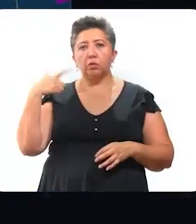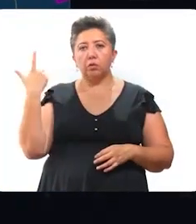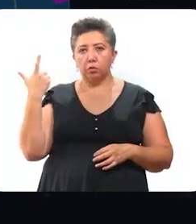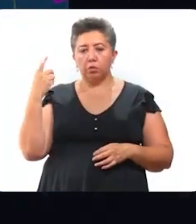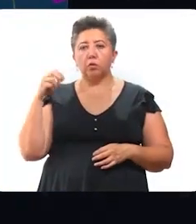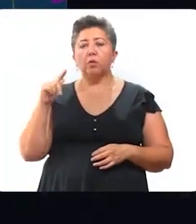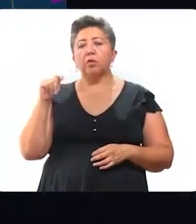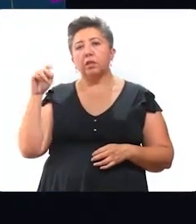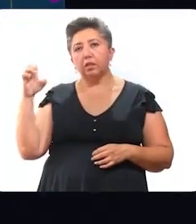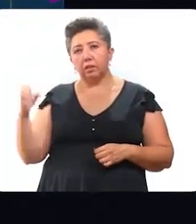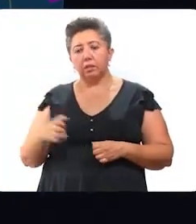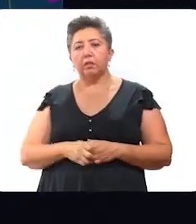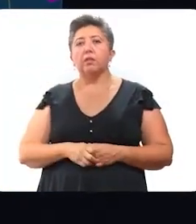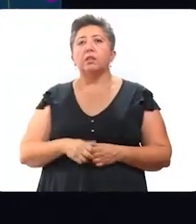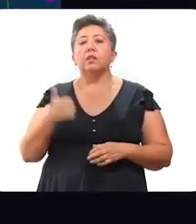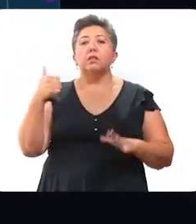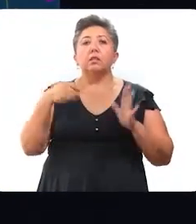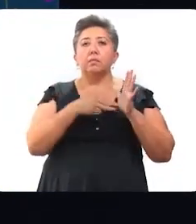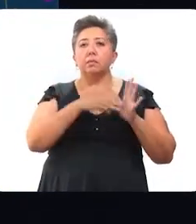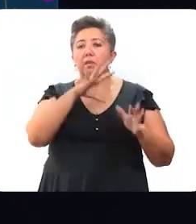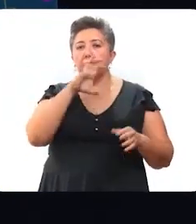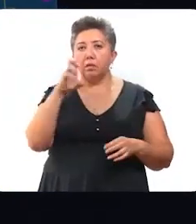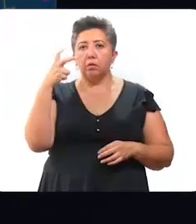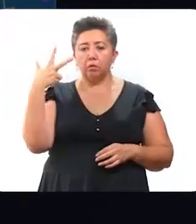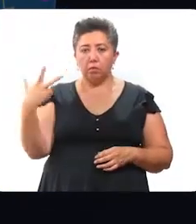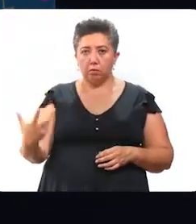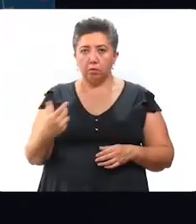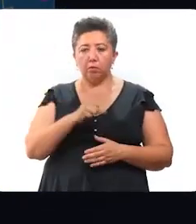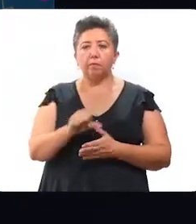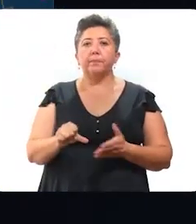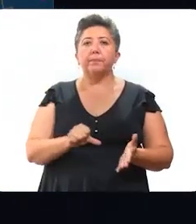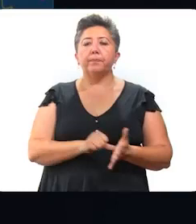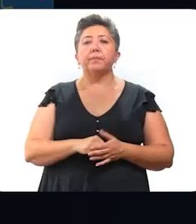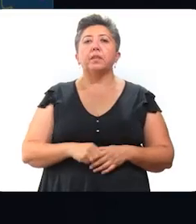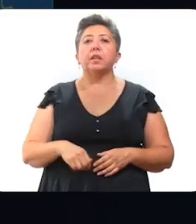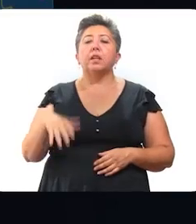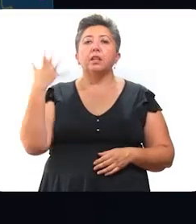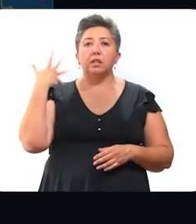16.712 en la zona oriente, 6.508 en la zona centro,